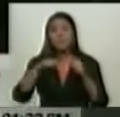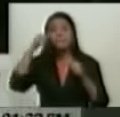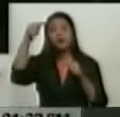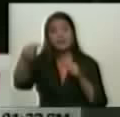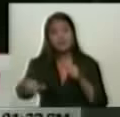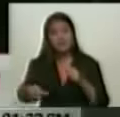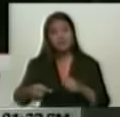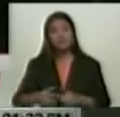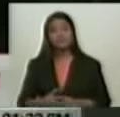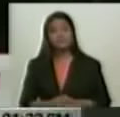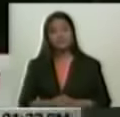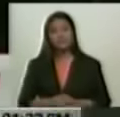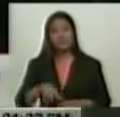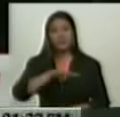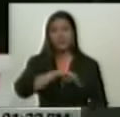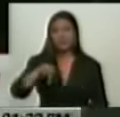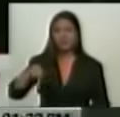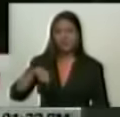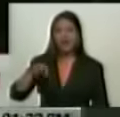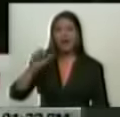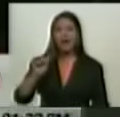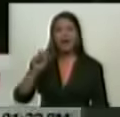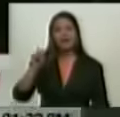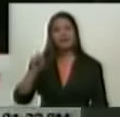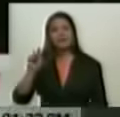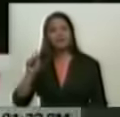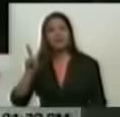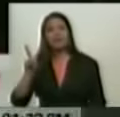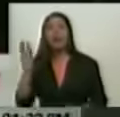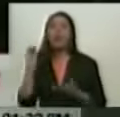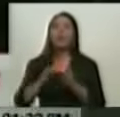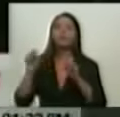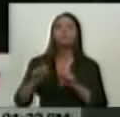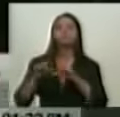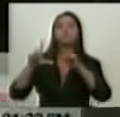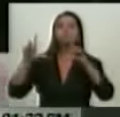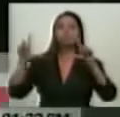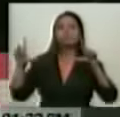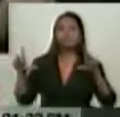mañana nosotros anv saldrá nuevamente al lado del pueo